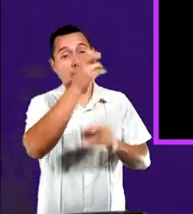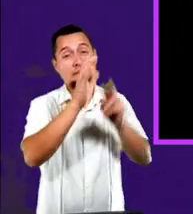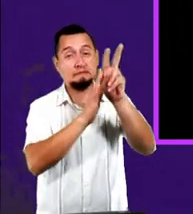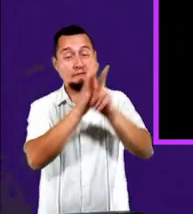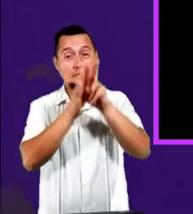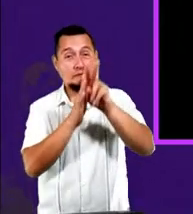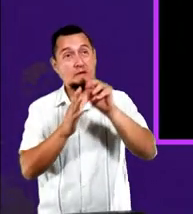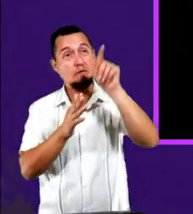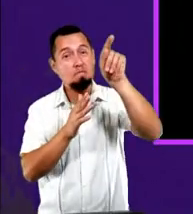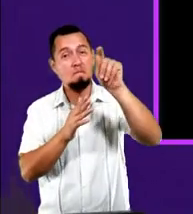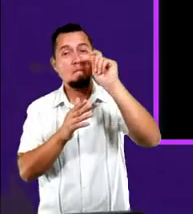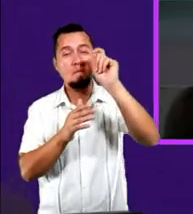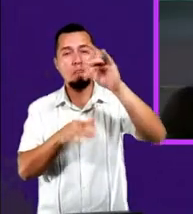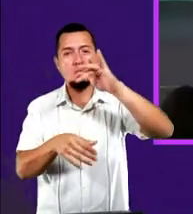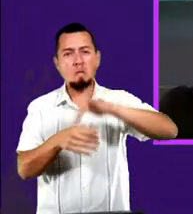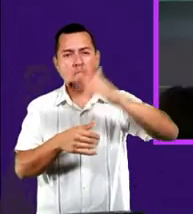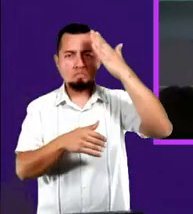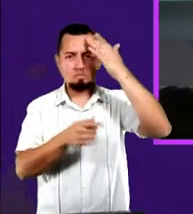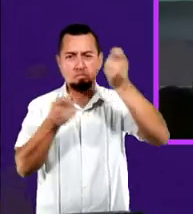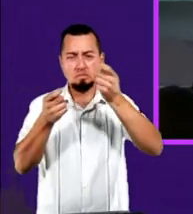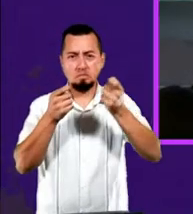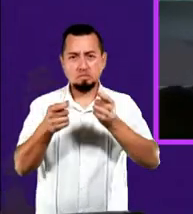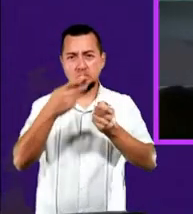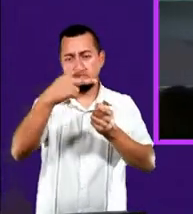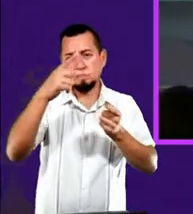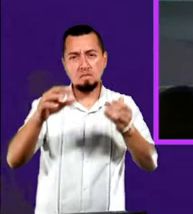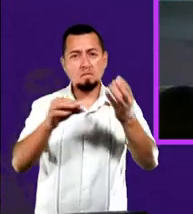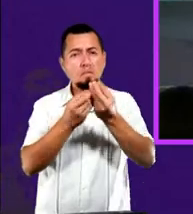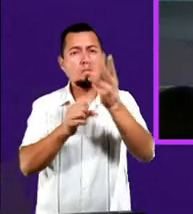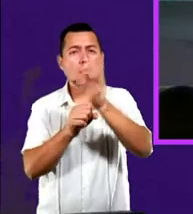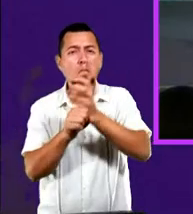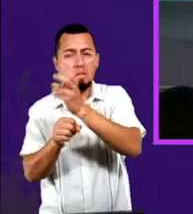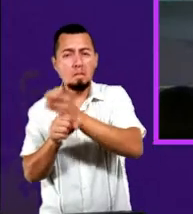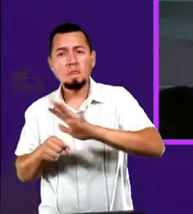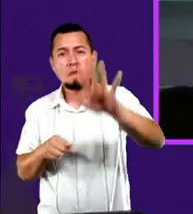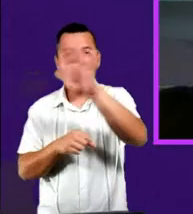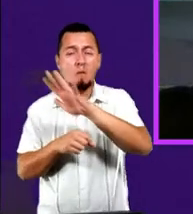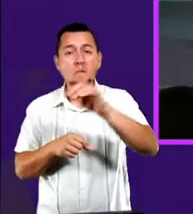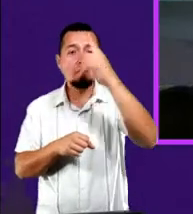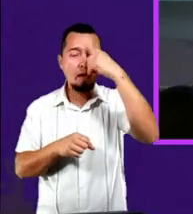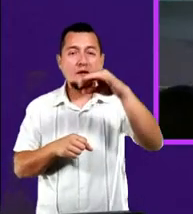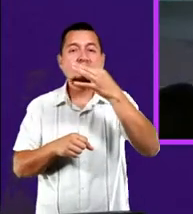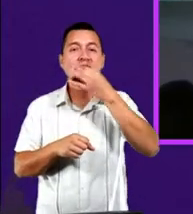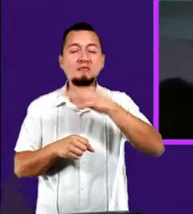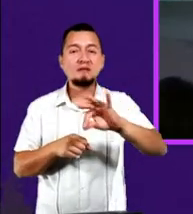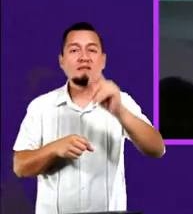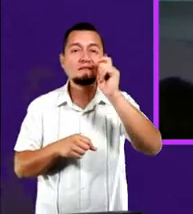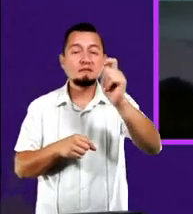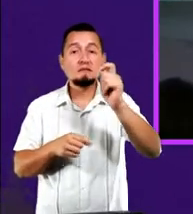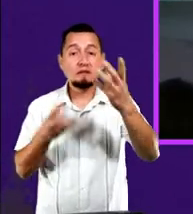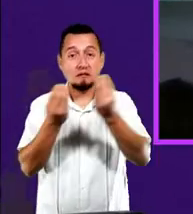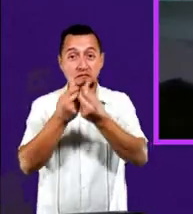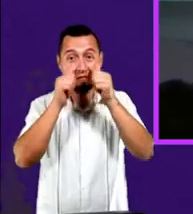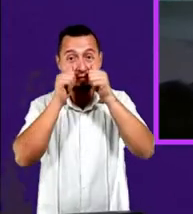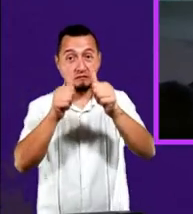la invitación al festejo central que será el 16 de